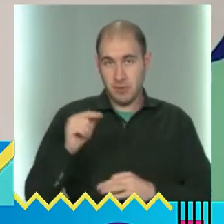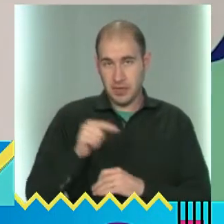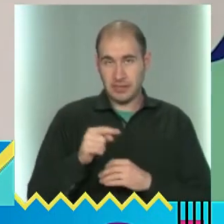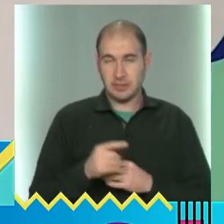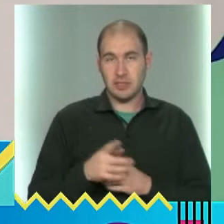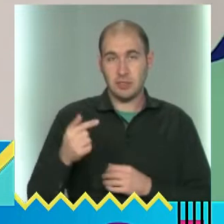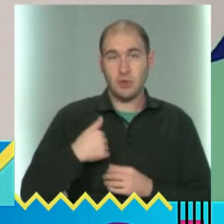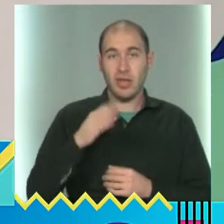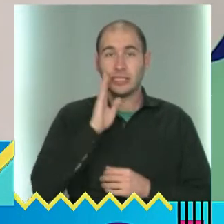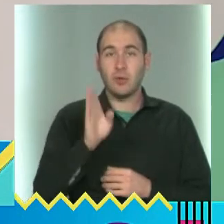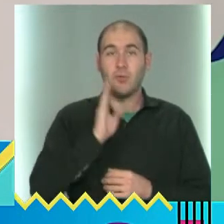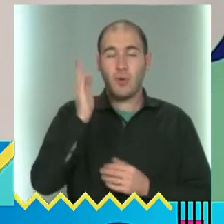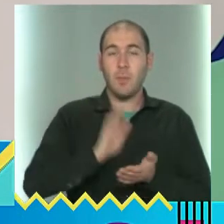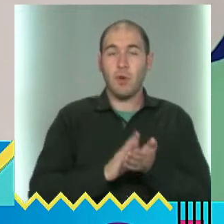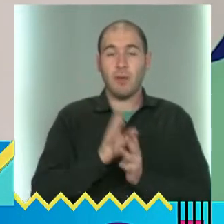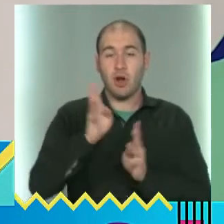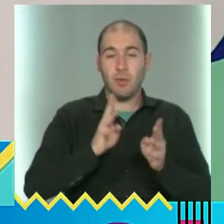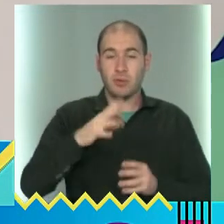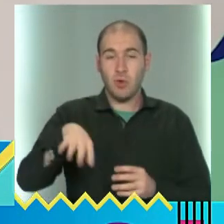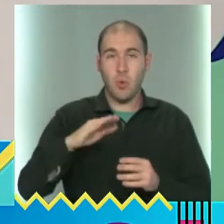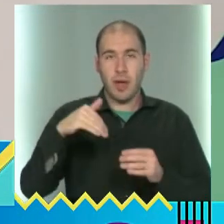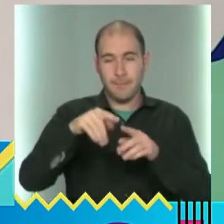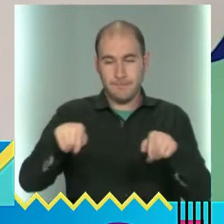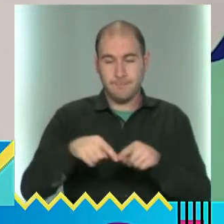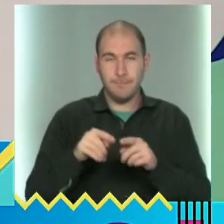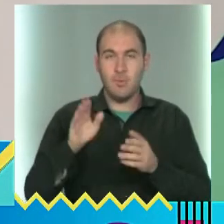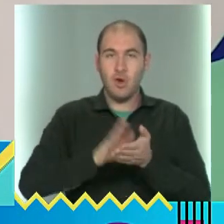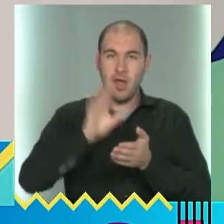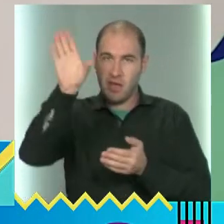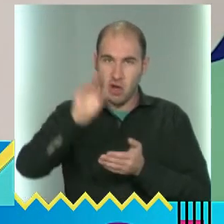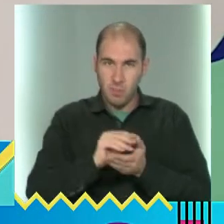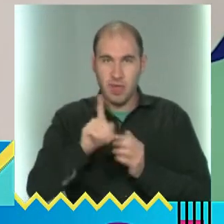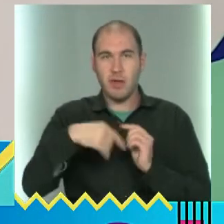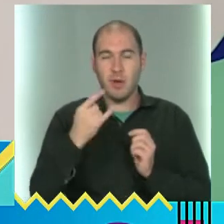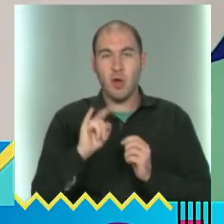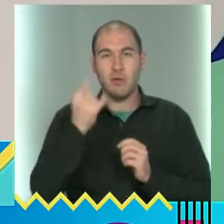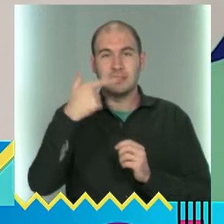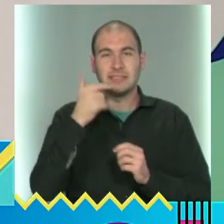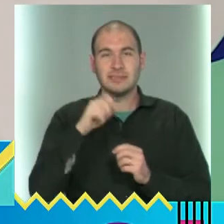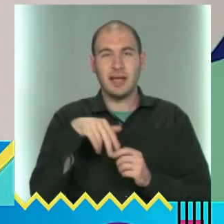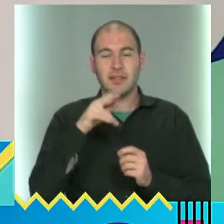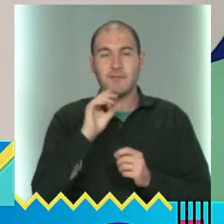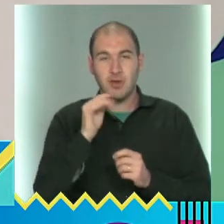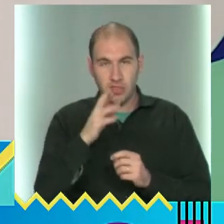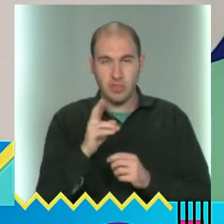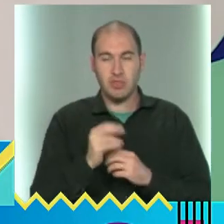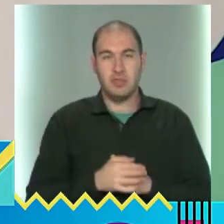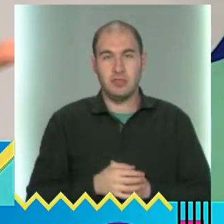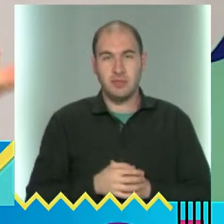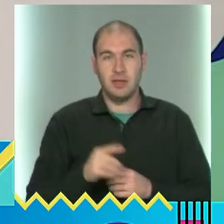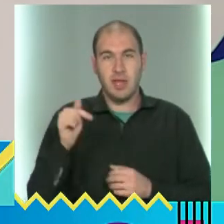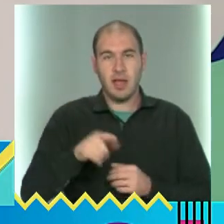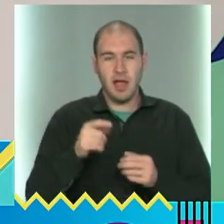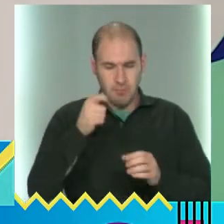justo cuando fui a Estados Unidos para probar este robot en la base marciana, después de eso fui a la Universidad de Stanford a hacer una corta investigación con